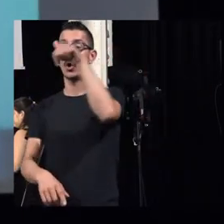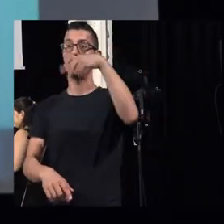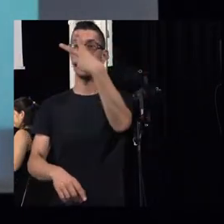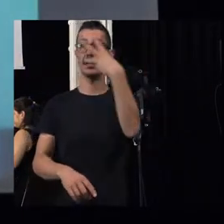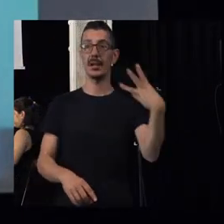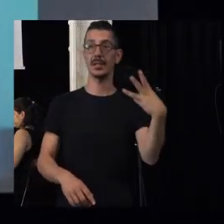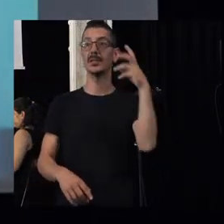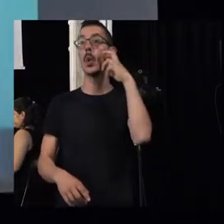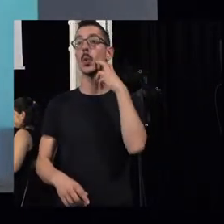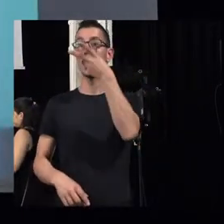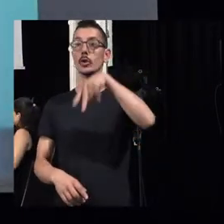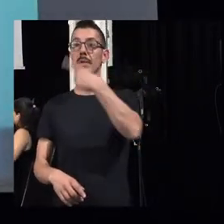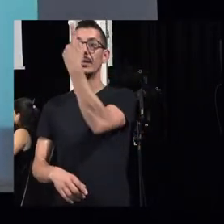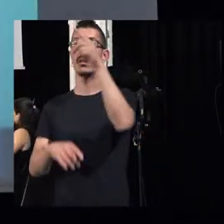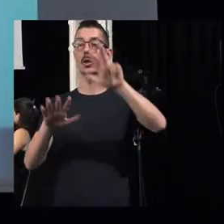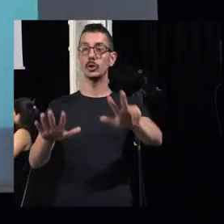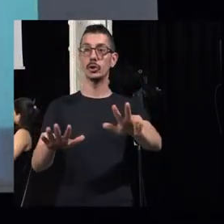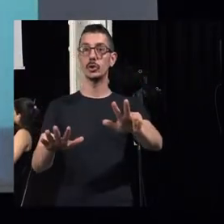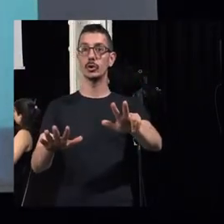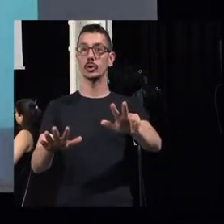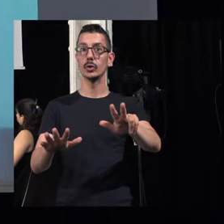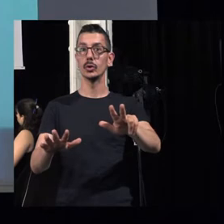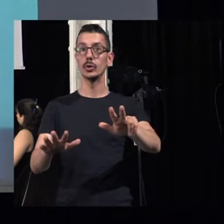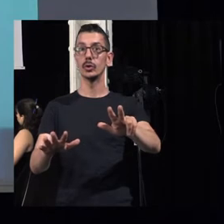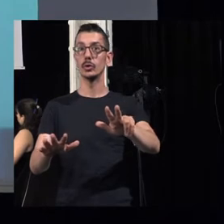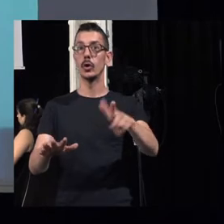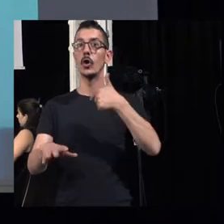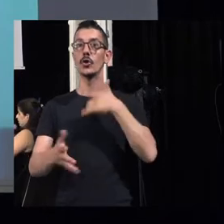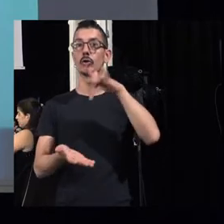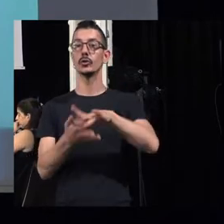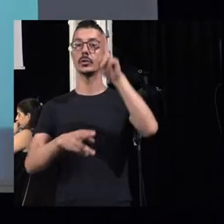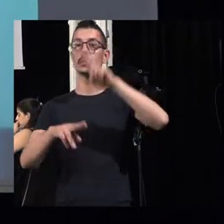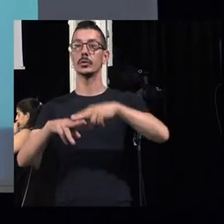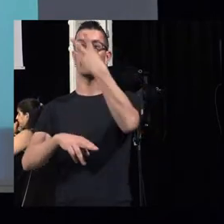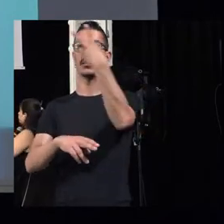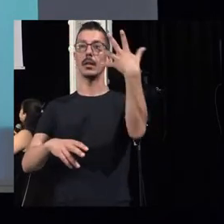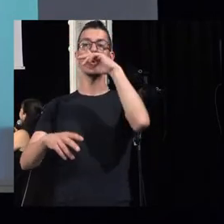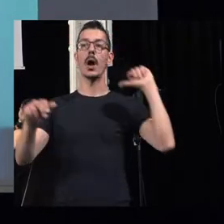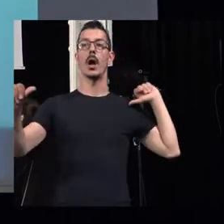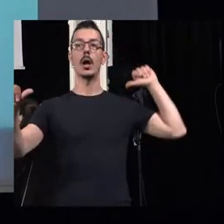23 de junio de 2018, estoy, digamos, celebrando 25 años.